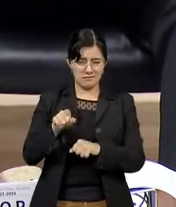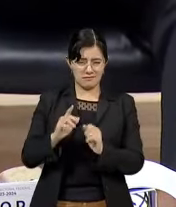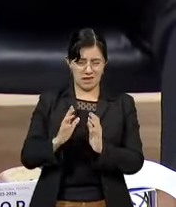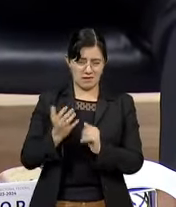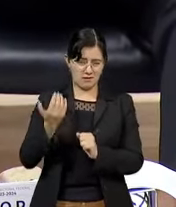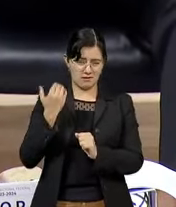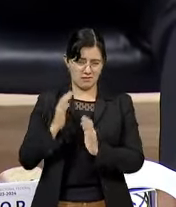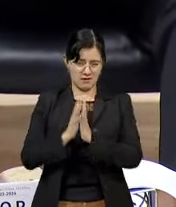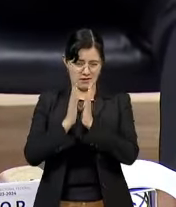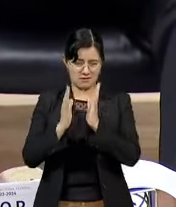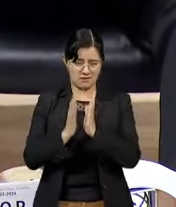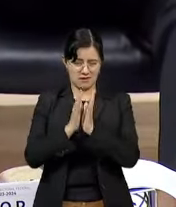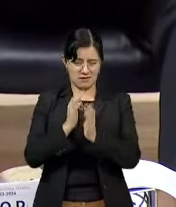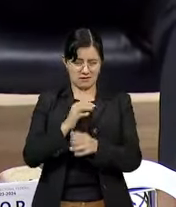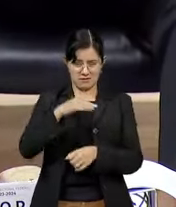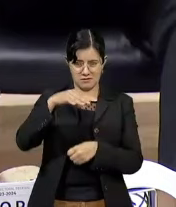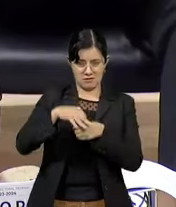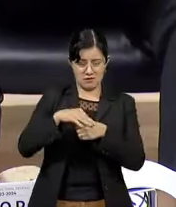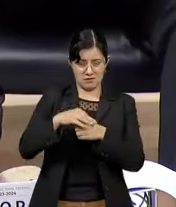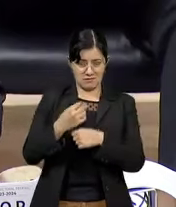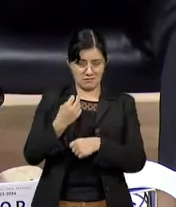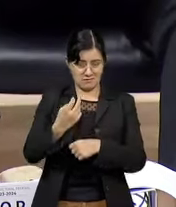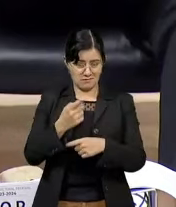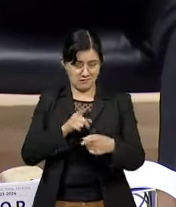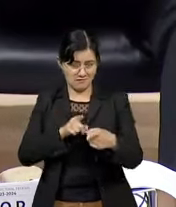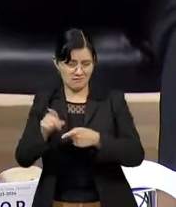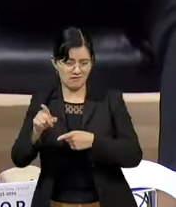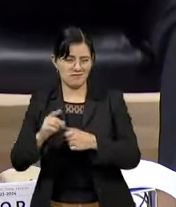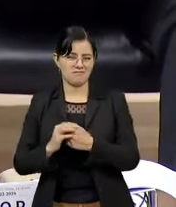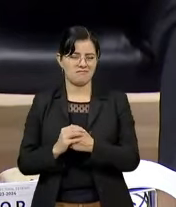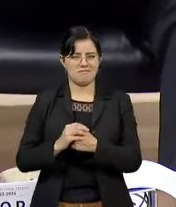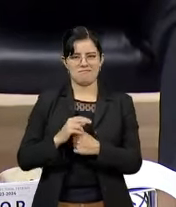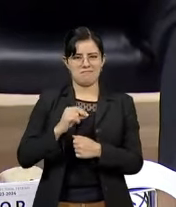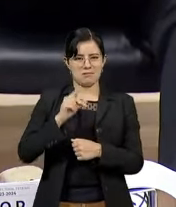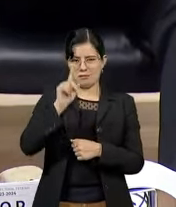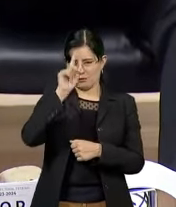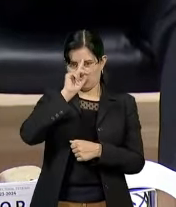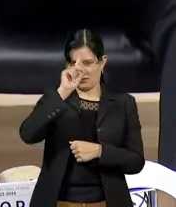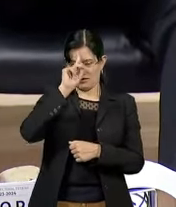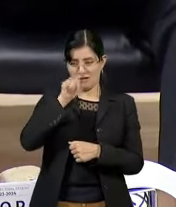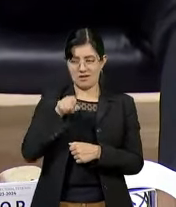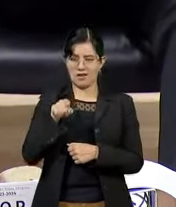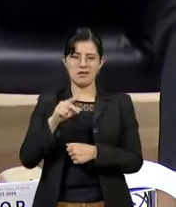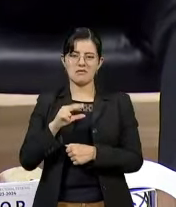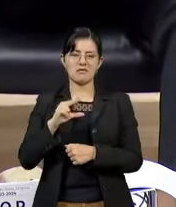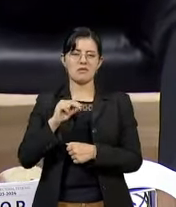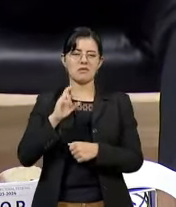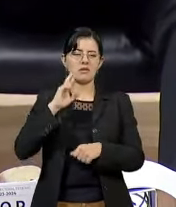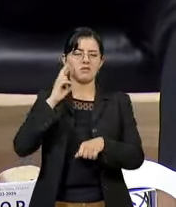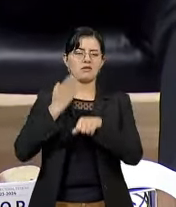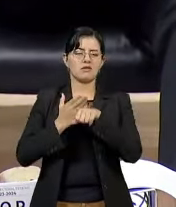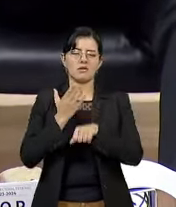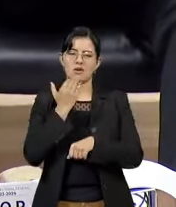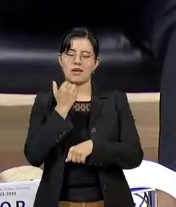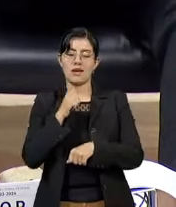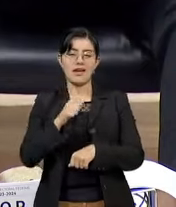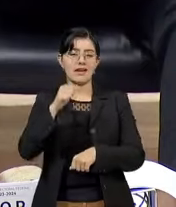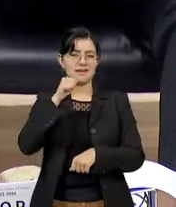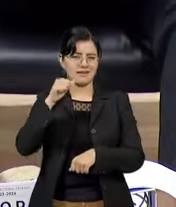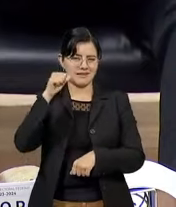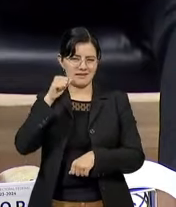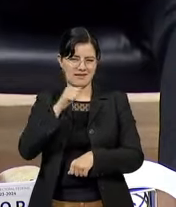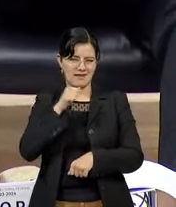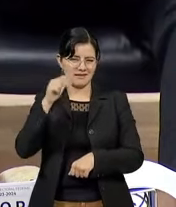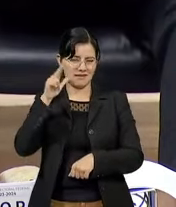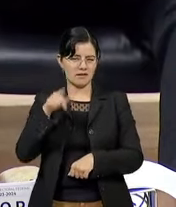participan en esta elección no lo consideró así e hizo ayer una gira de medios ayer y Antier que